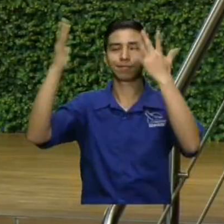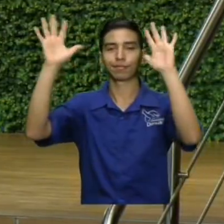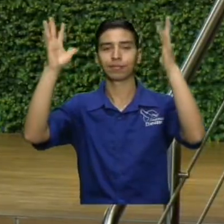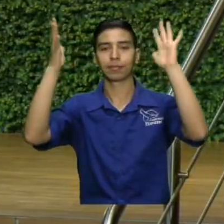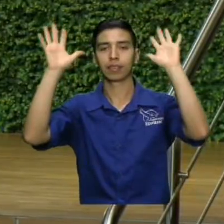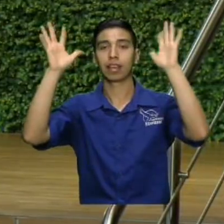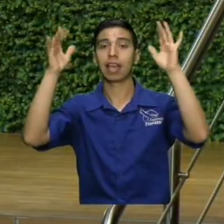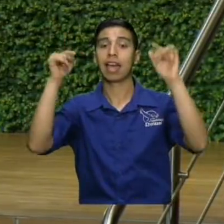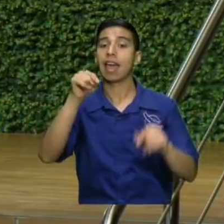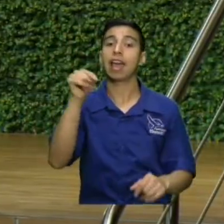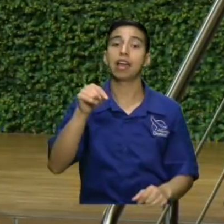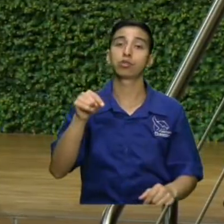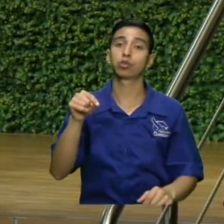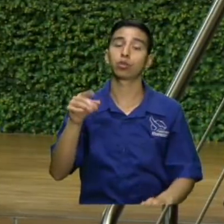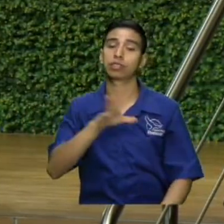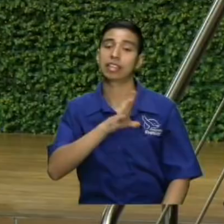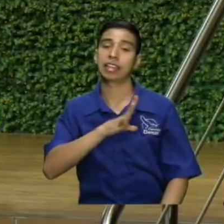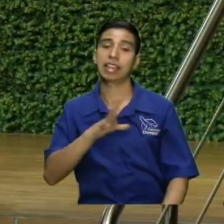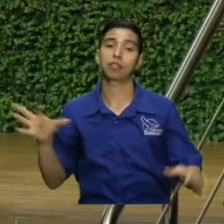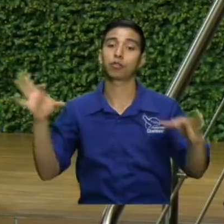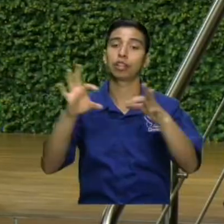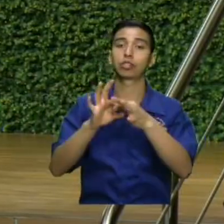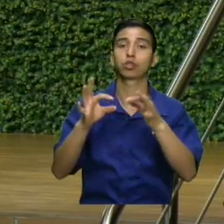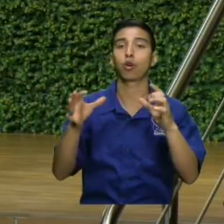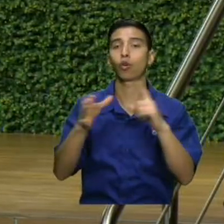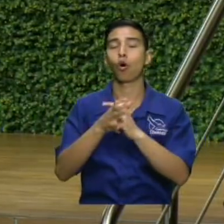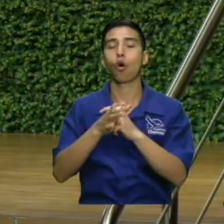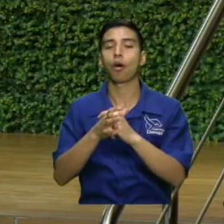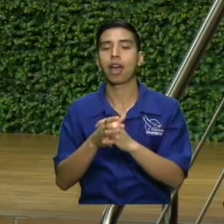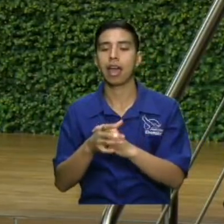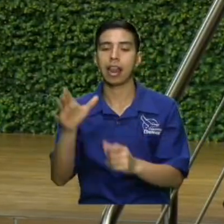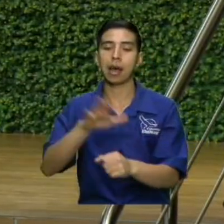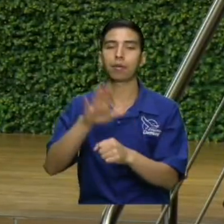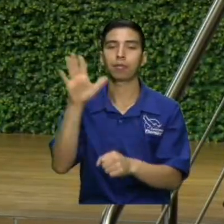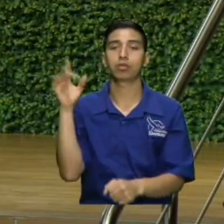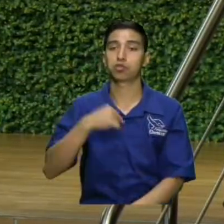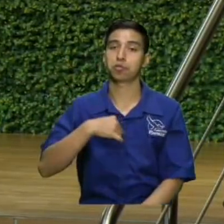Yo recibí a Cristo.